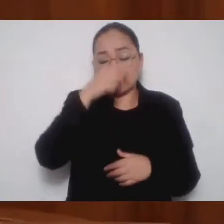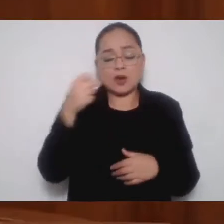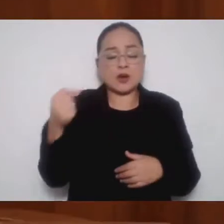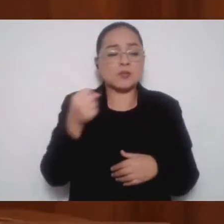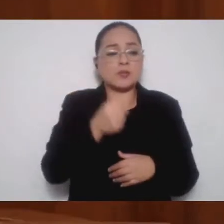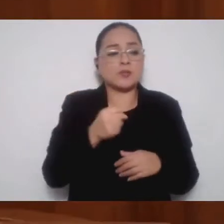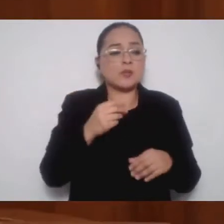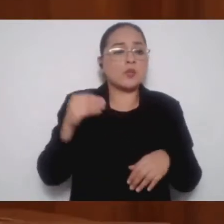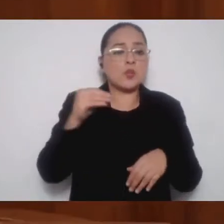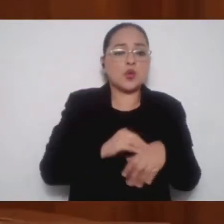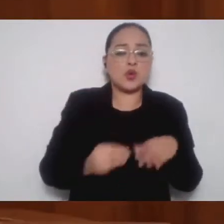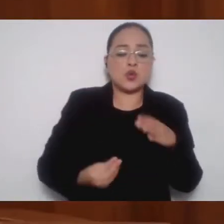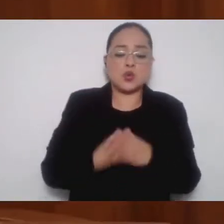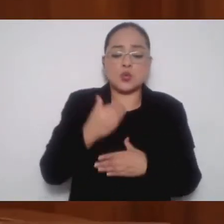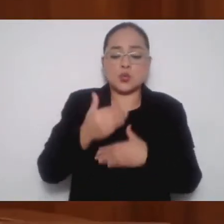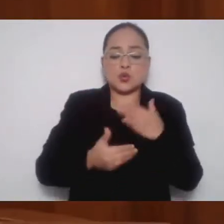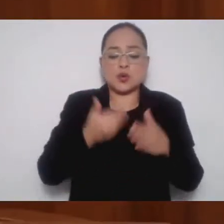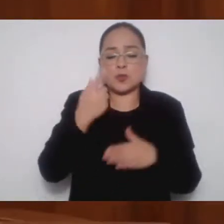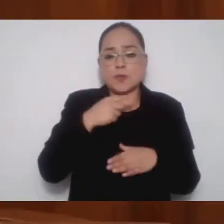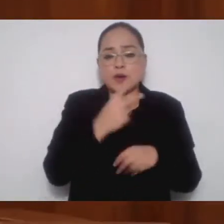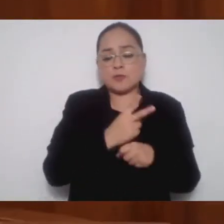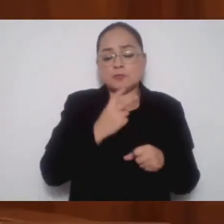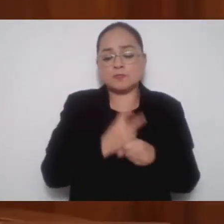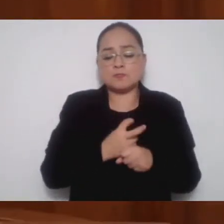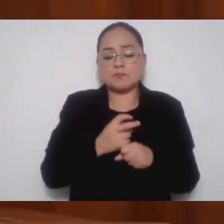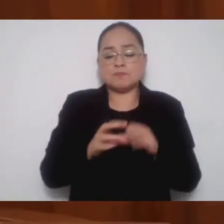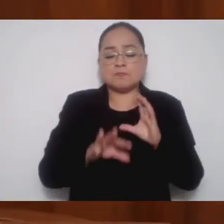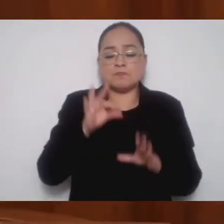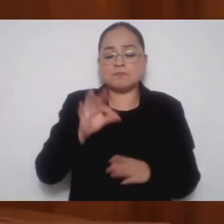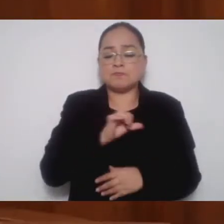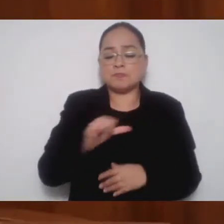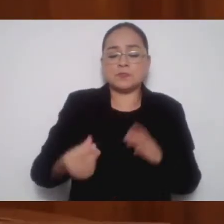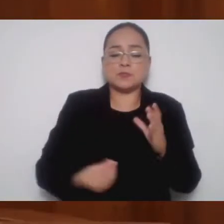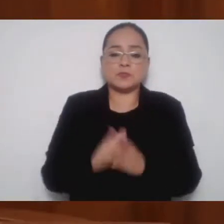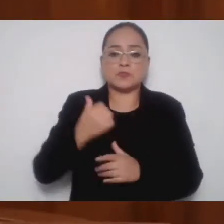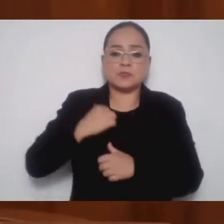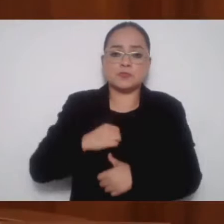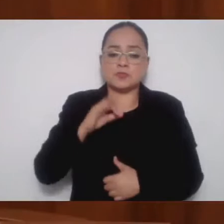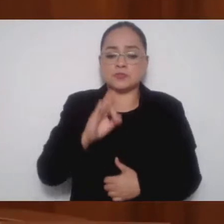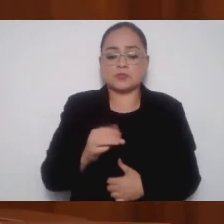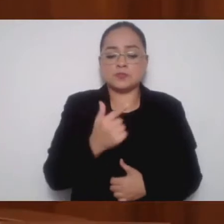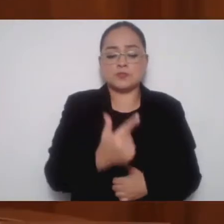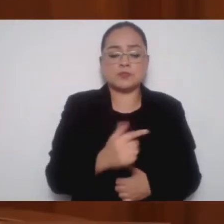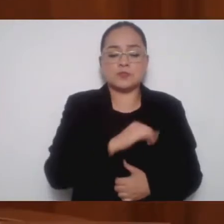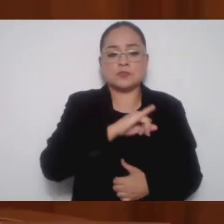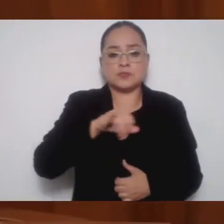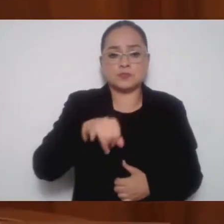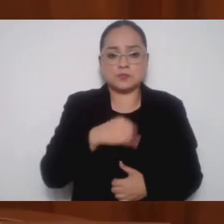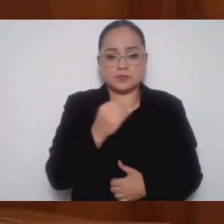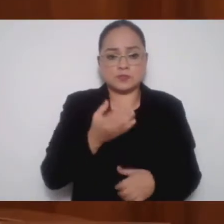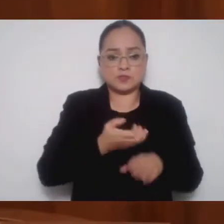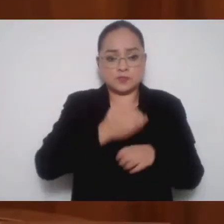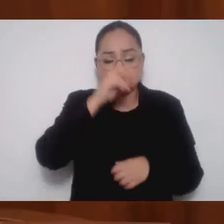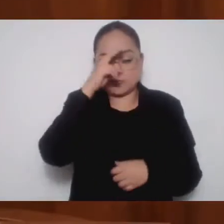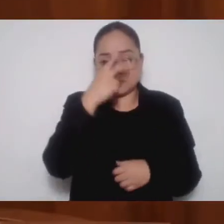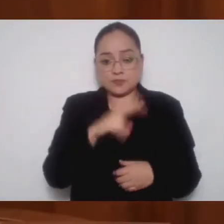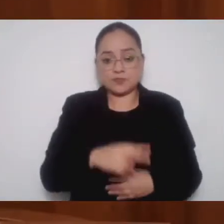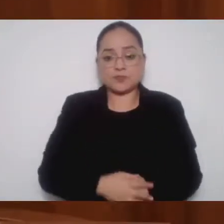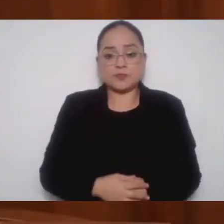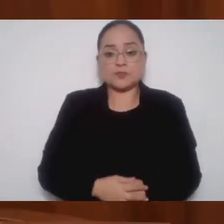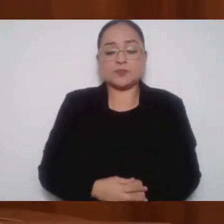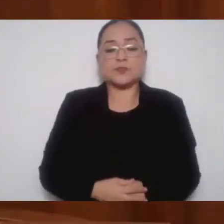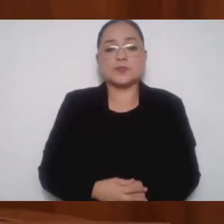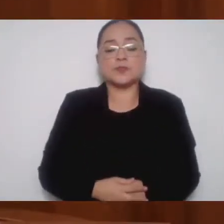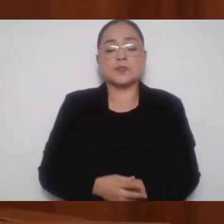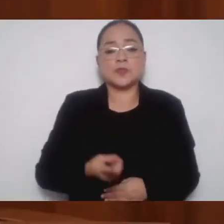que se establece el proceso de la convocatoria para designar a la o el fiscal general de Justicia del Estado de